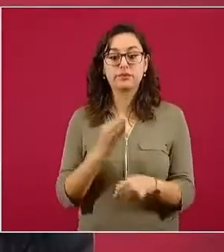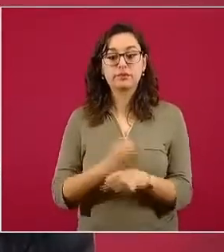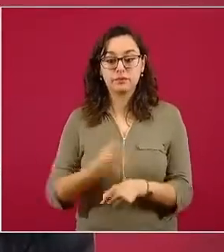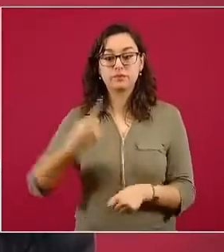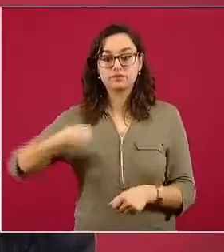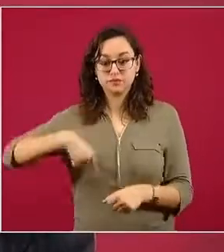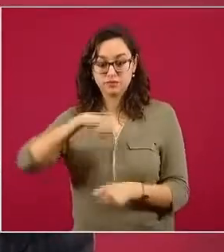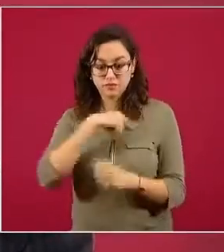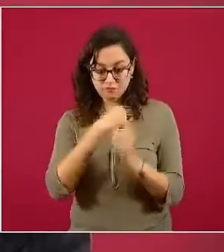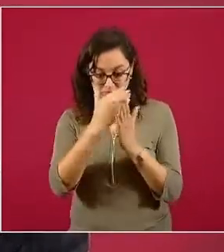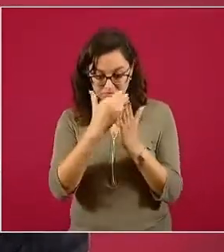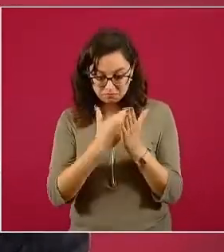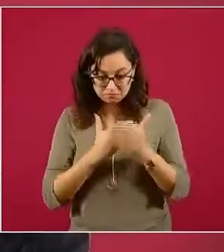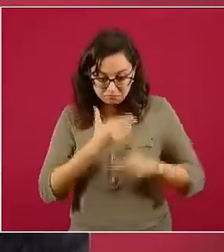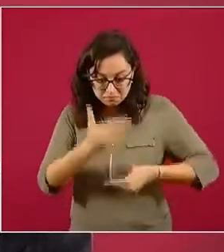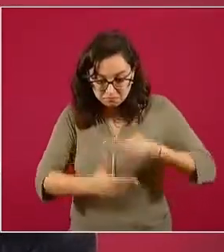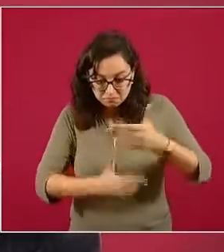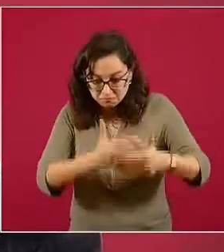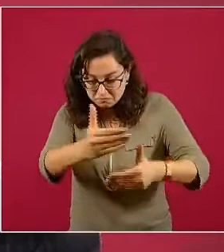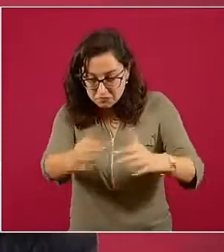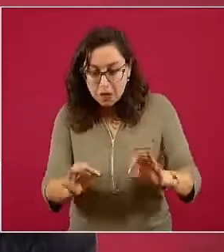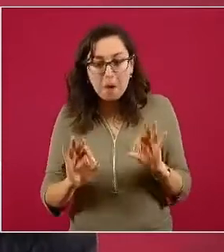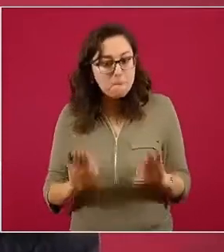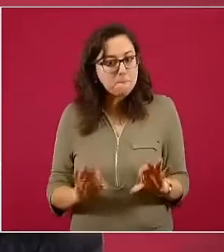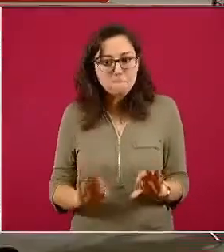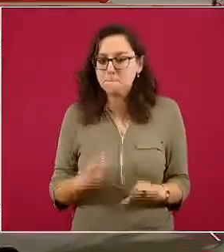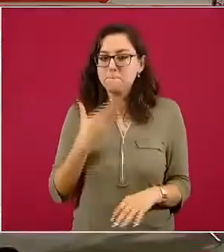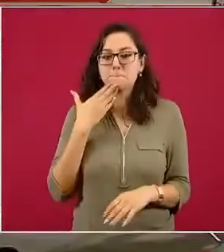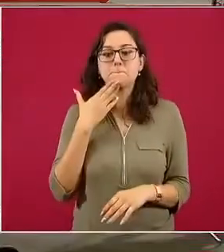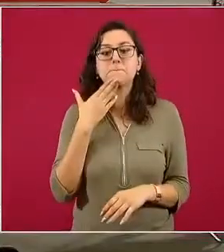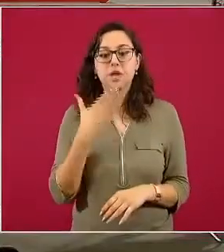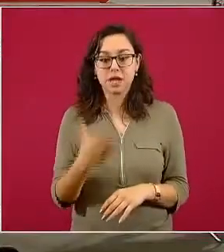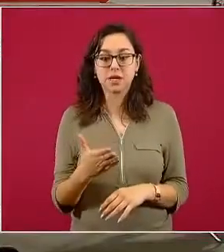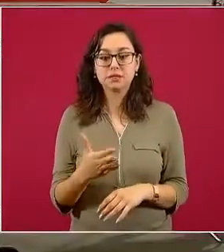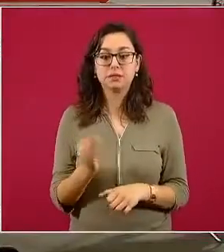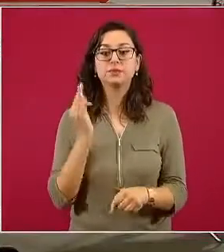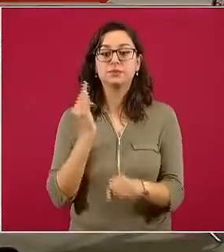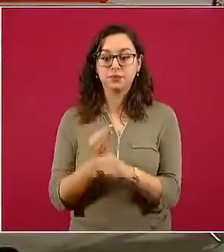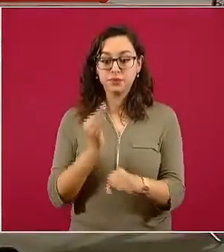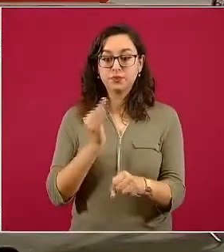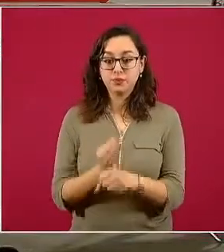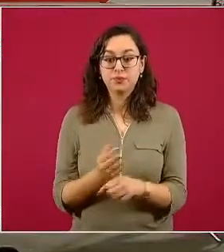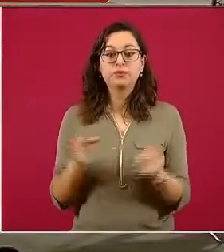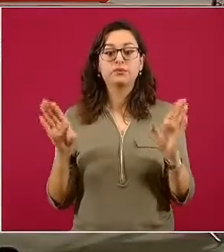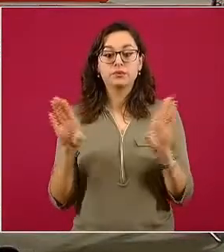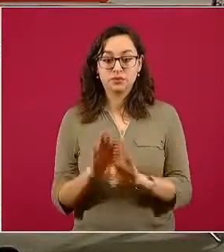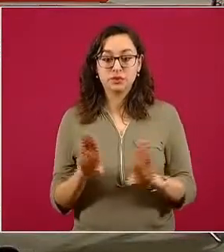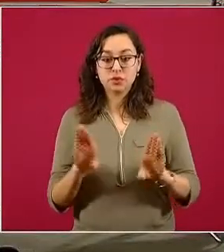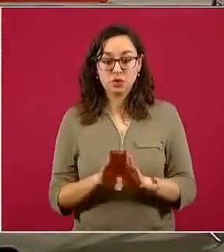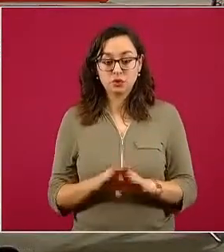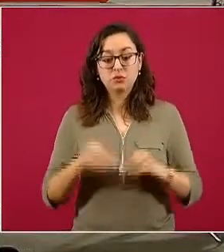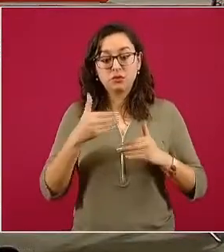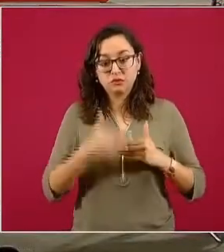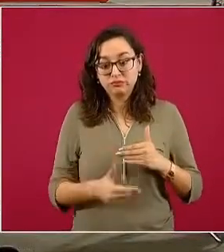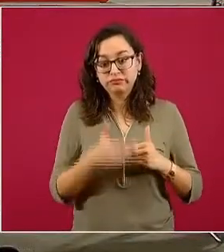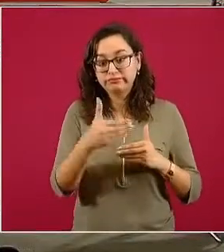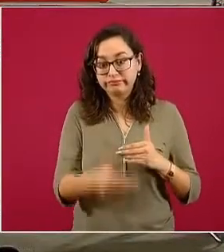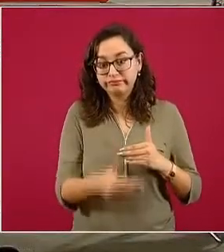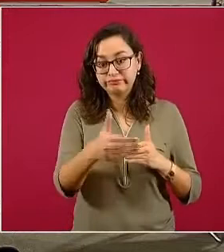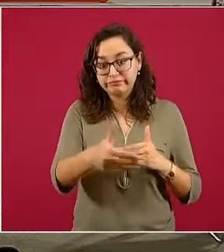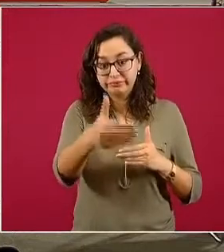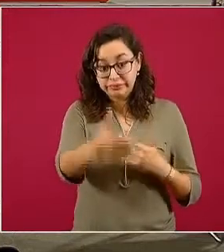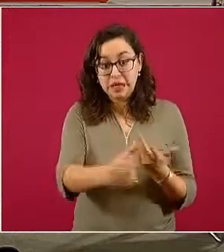ruta crítica. En general vamos muy bien, se están atendiendo los aspectos que tienen que ver con la ruta crítica rumbo a la autorización